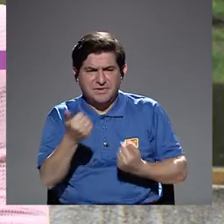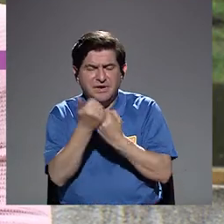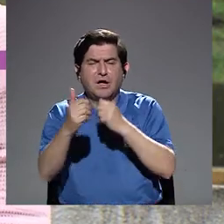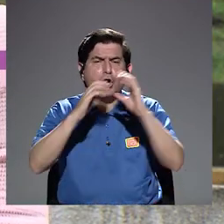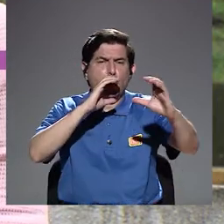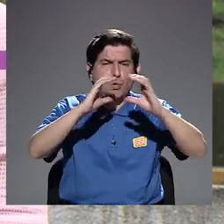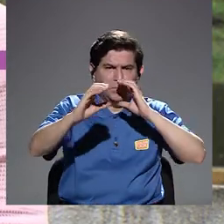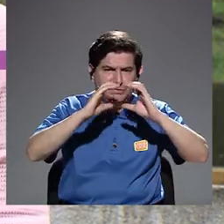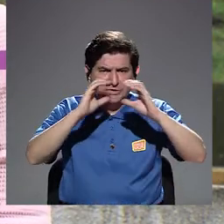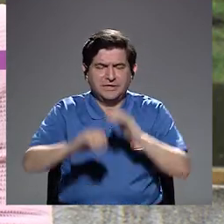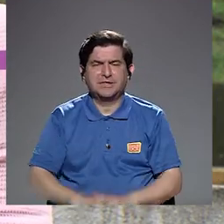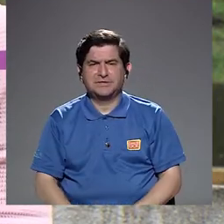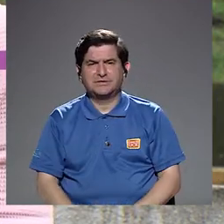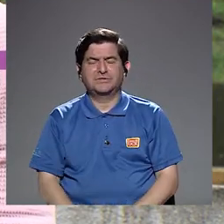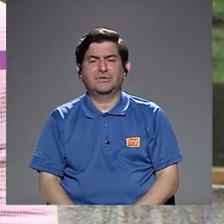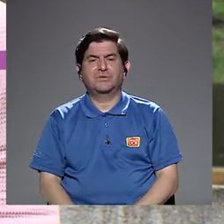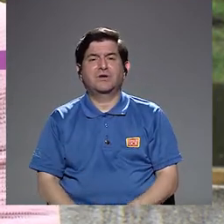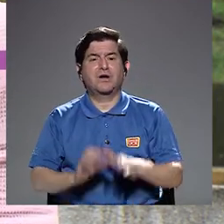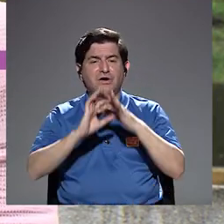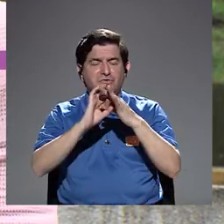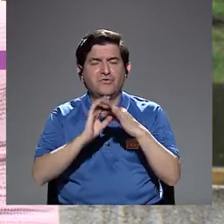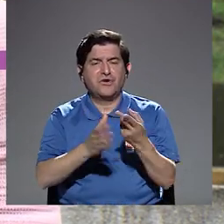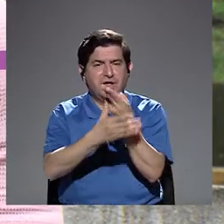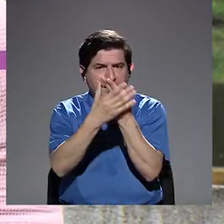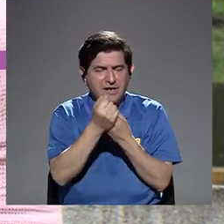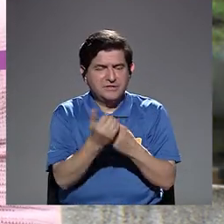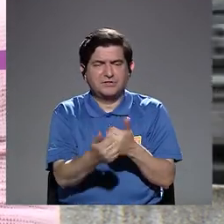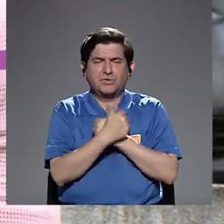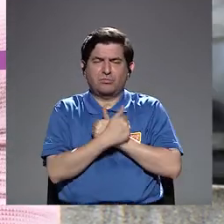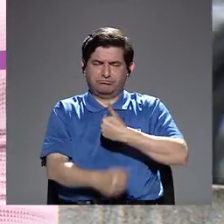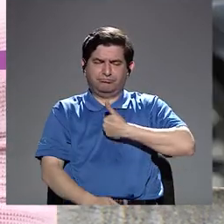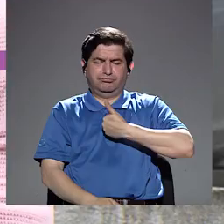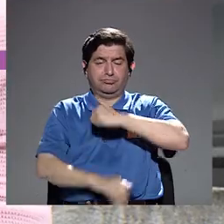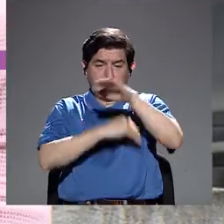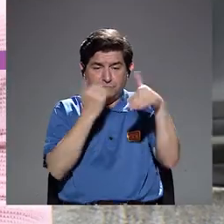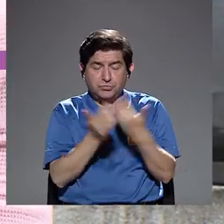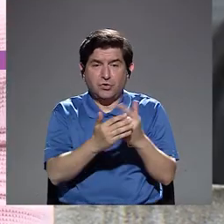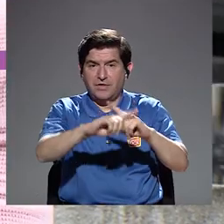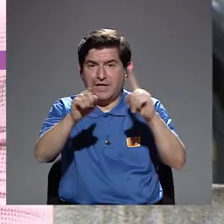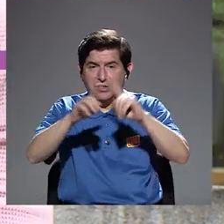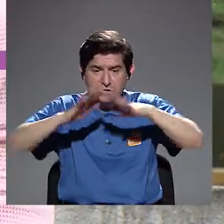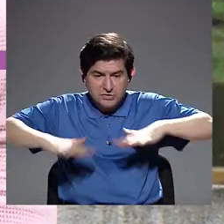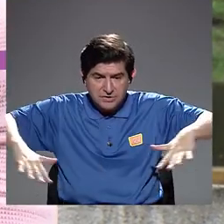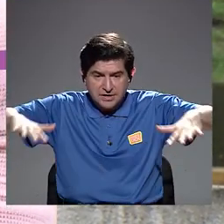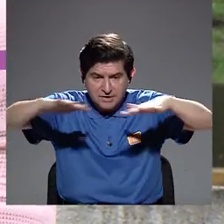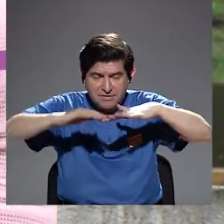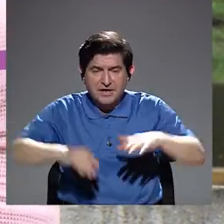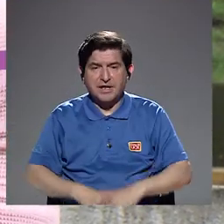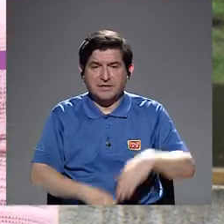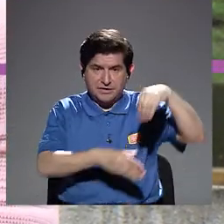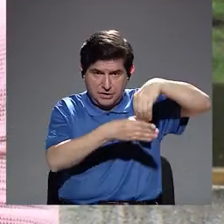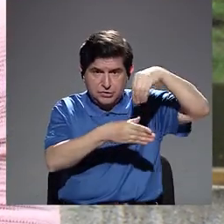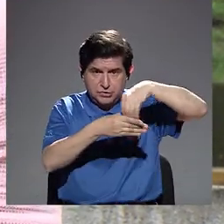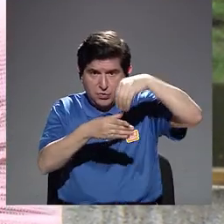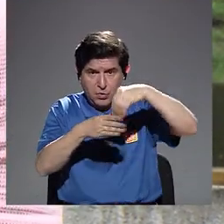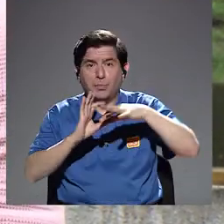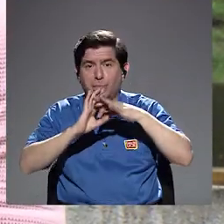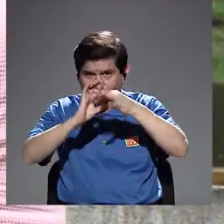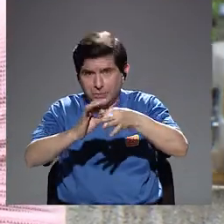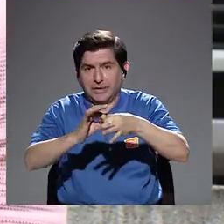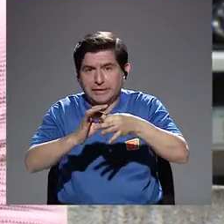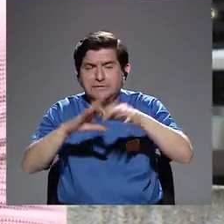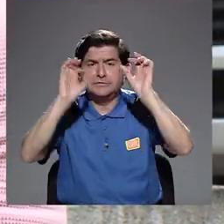es la comunicación, vínculos, la relación con pareja, autoestima, porque todas estas otras esferas componentes de la misma